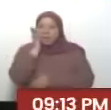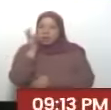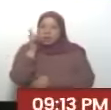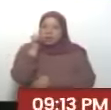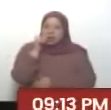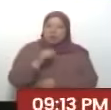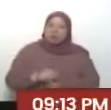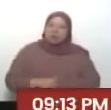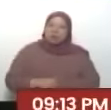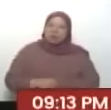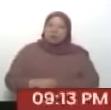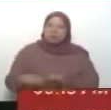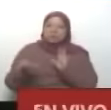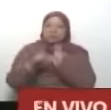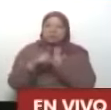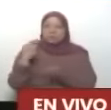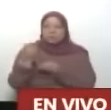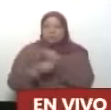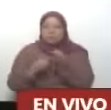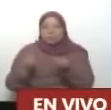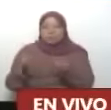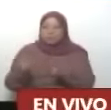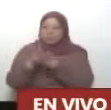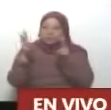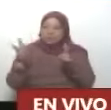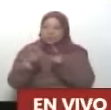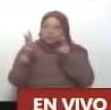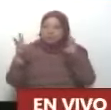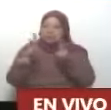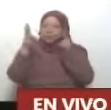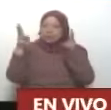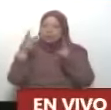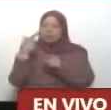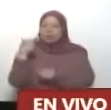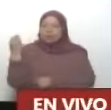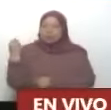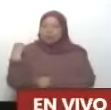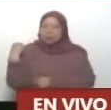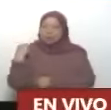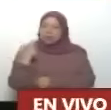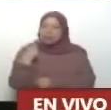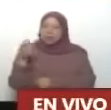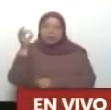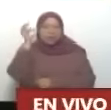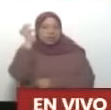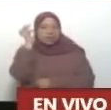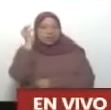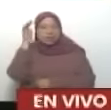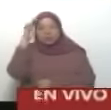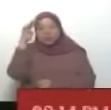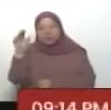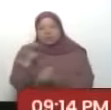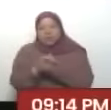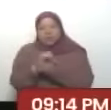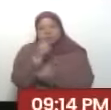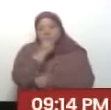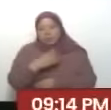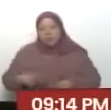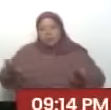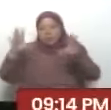Y en los liceos hay que celebrar la victoria. ¿Ah? ¿Qué me dice Michelle? Saludos, presidente. Buenas